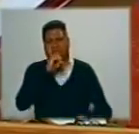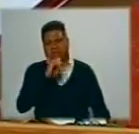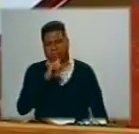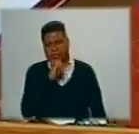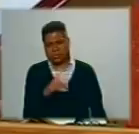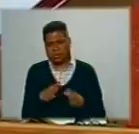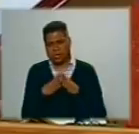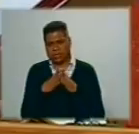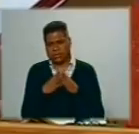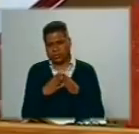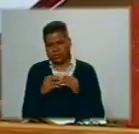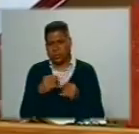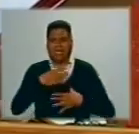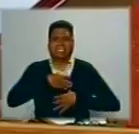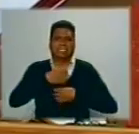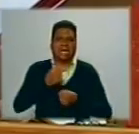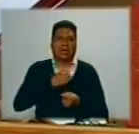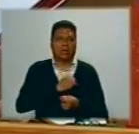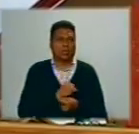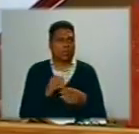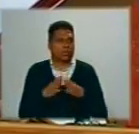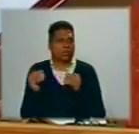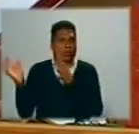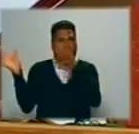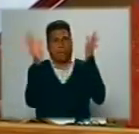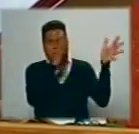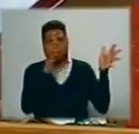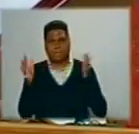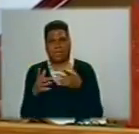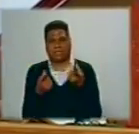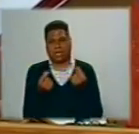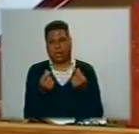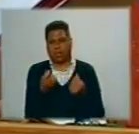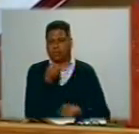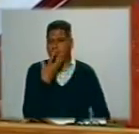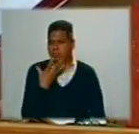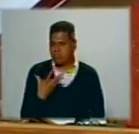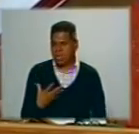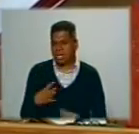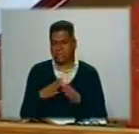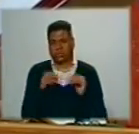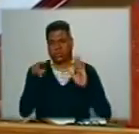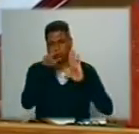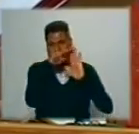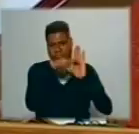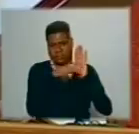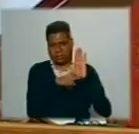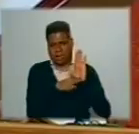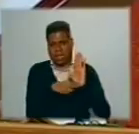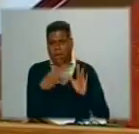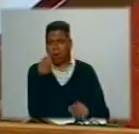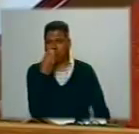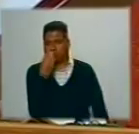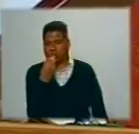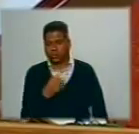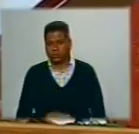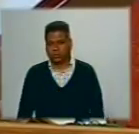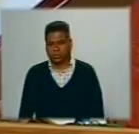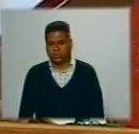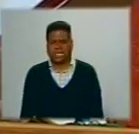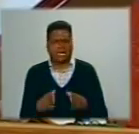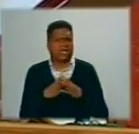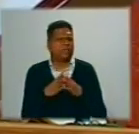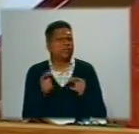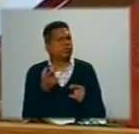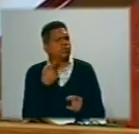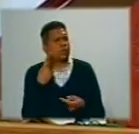los efectos de la salud, seguridad, medio ambiente, costos y beneficios de las modalidades de consumo, teniendo en cuenta las tradiciones culturales